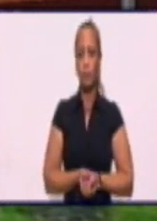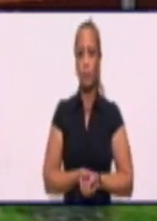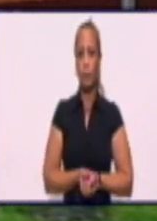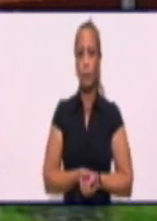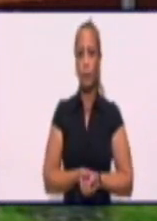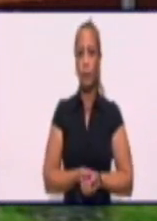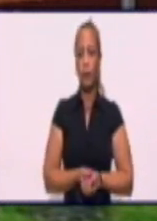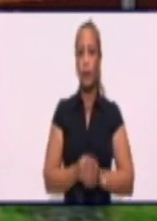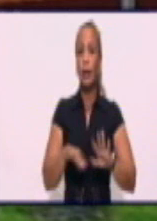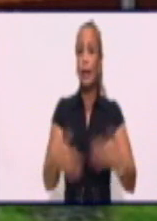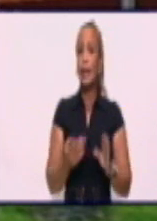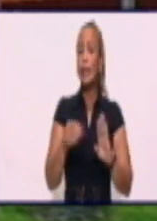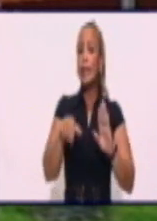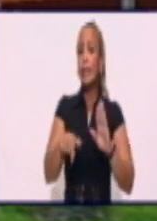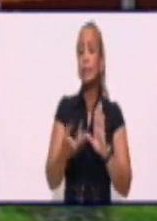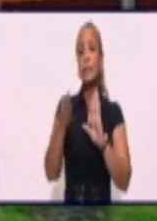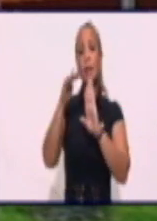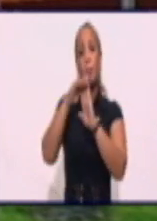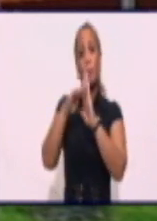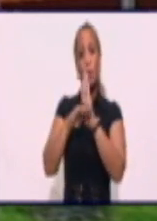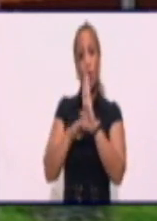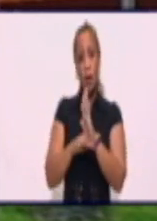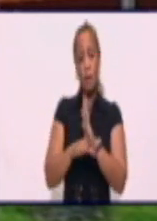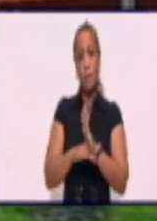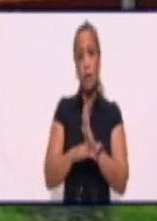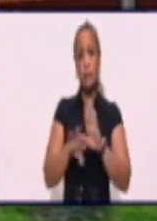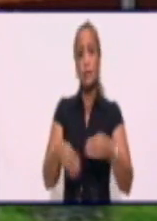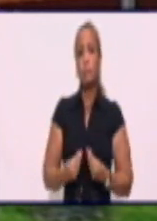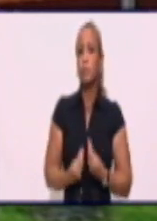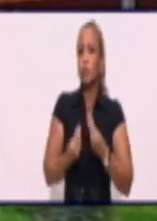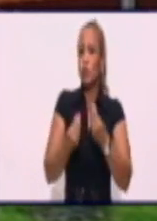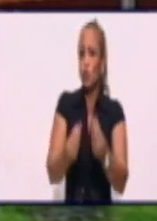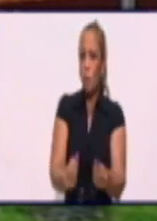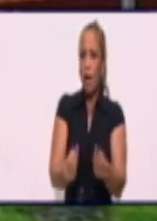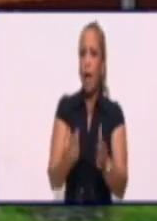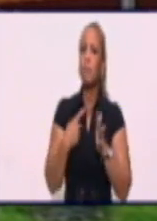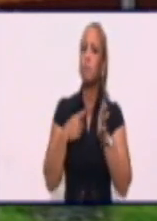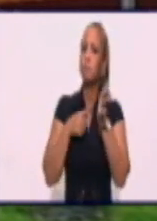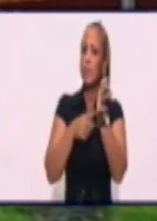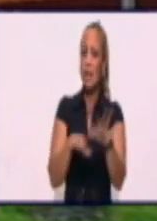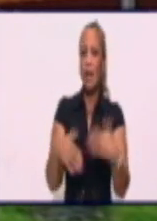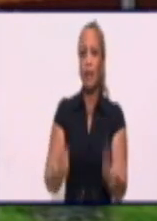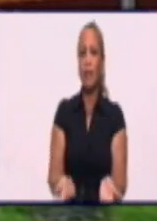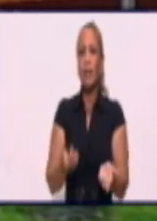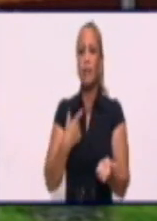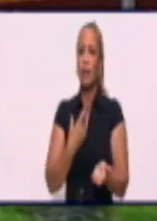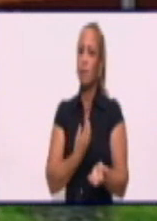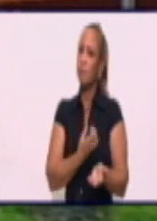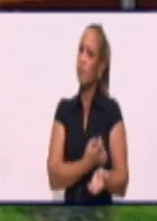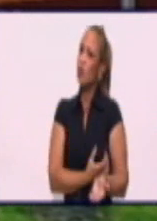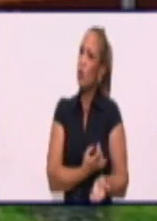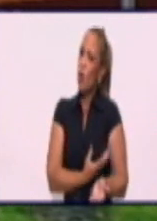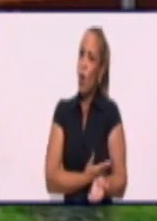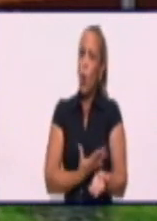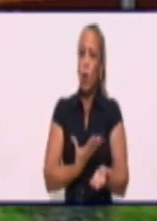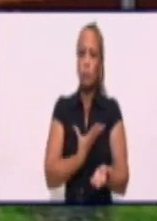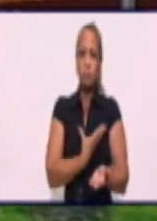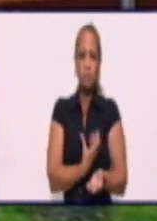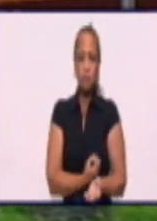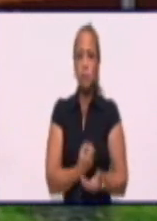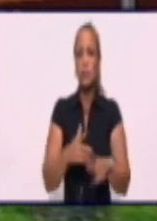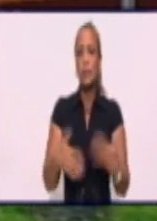días. Este programa se suma al mensaje de condolencia a la familia de esas 4 personas